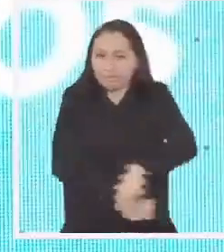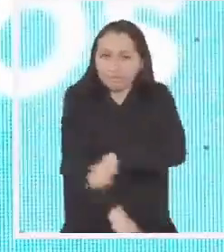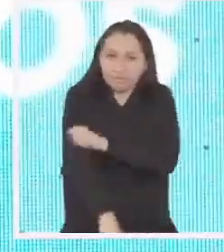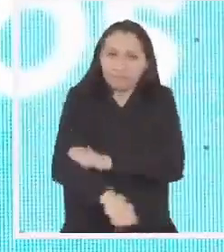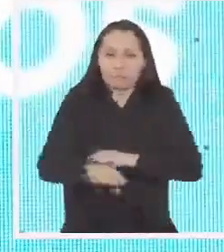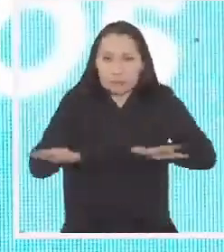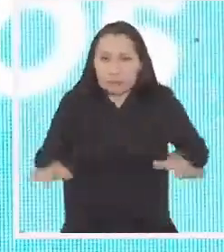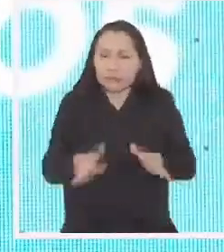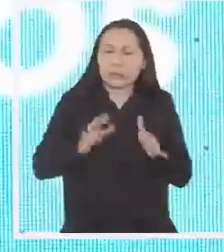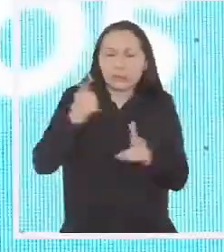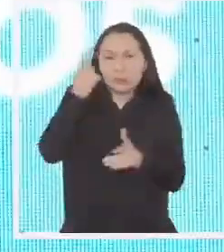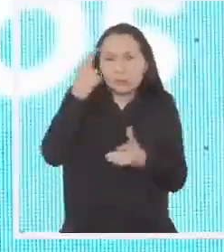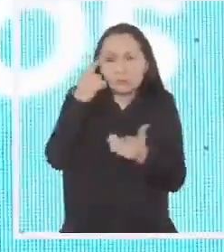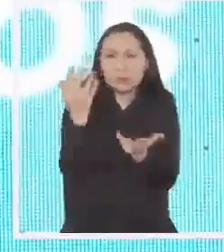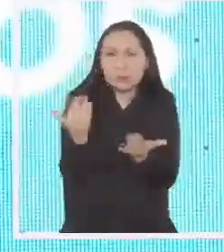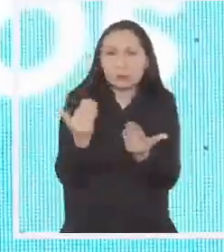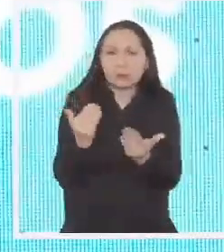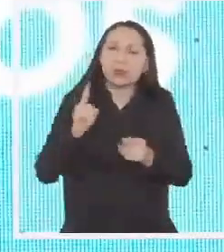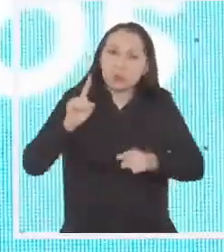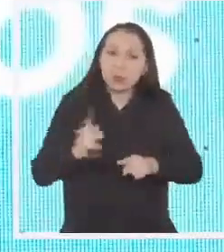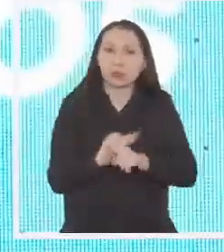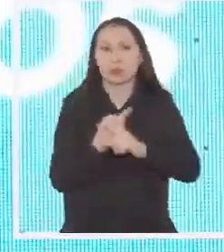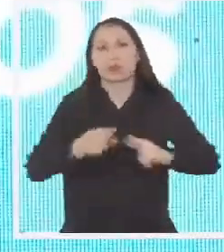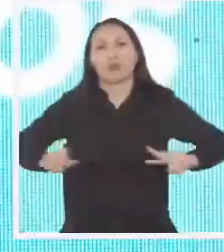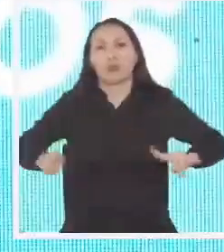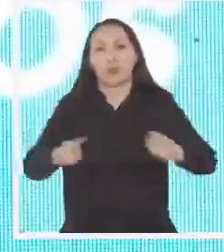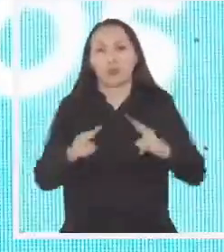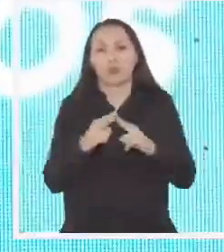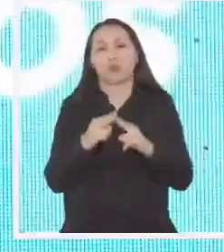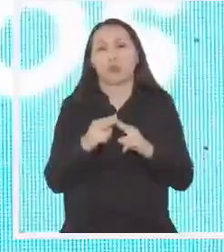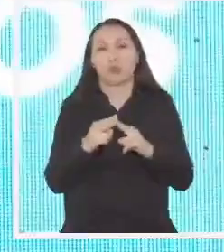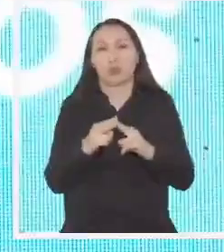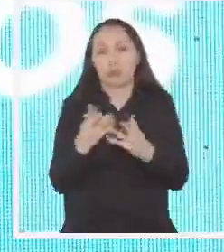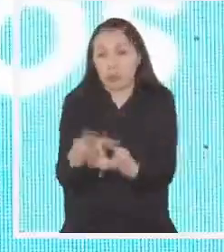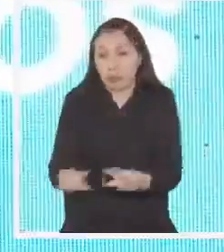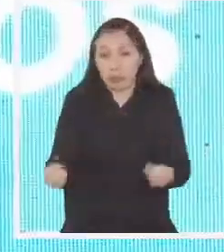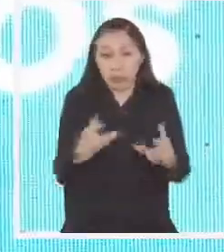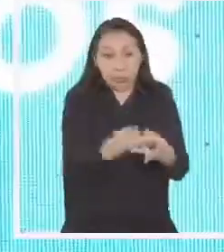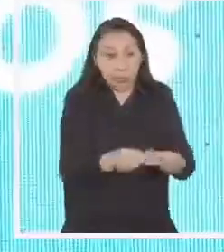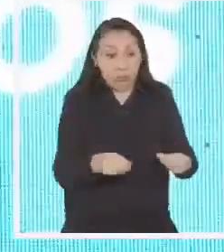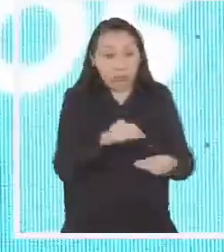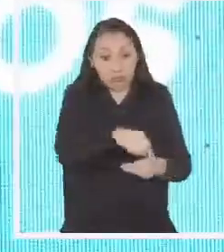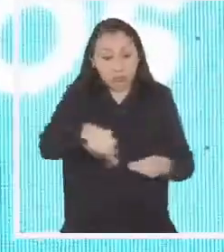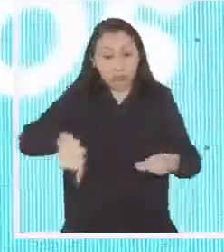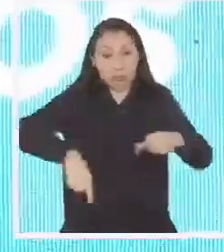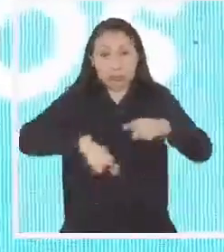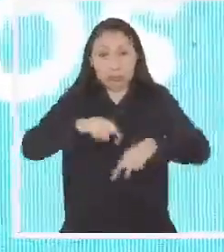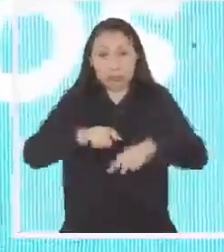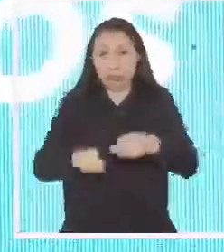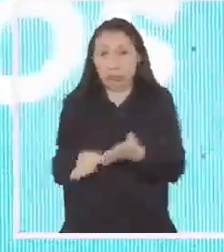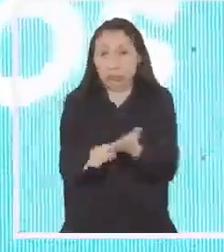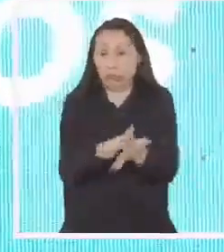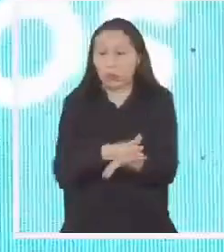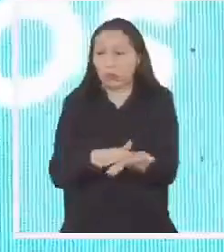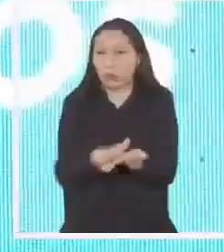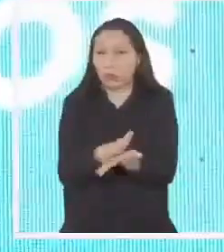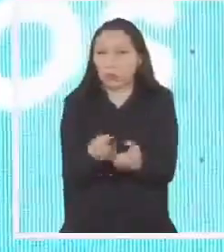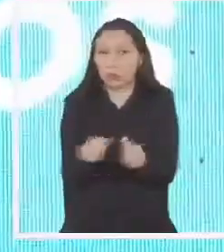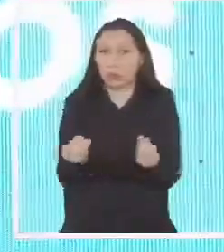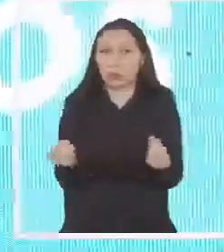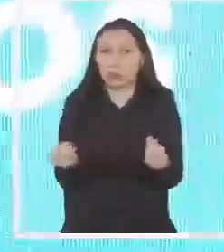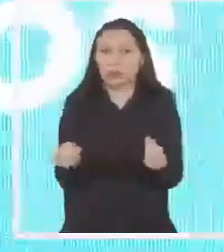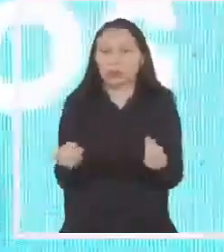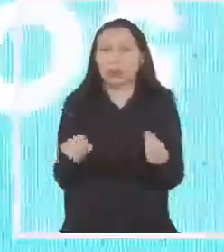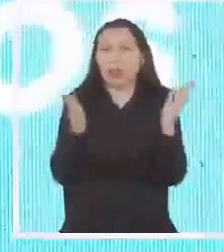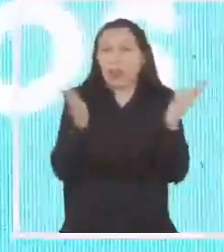la esperanza, de construir de nuevo sobre las ruinas que muchas veces, por ejemplo, en el caso del